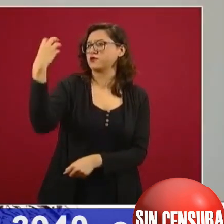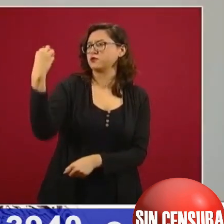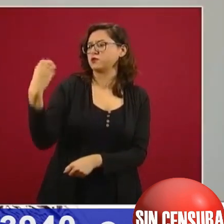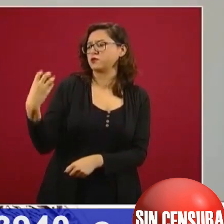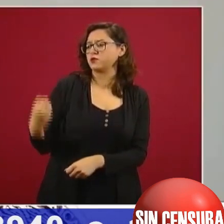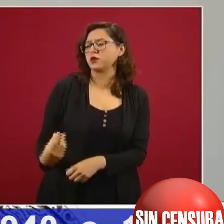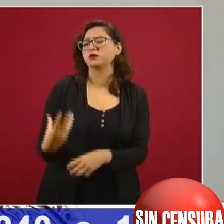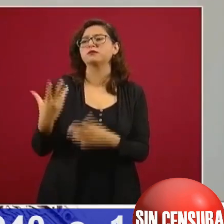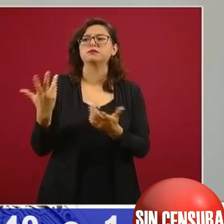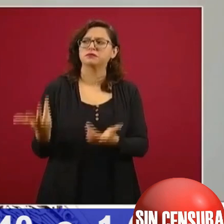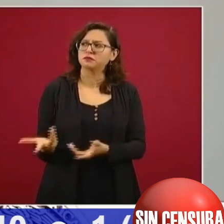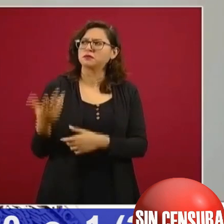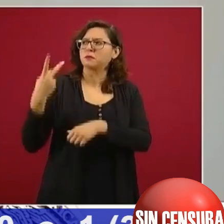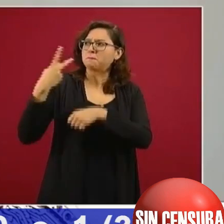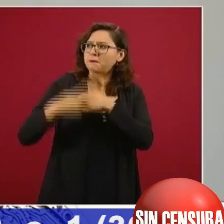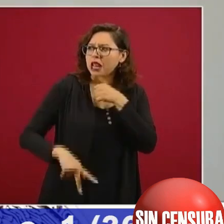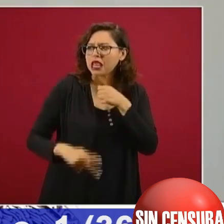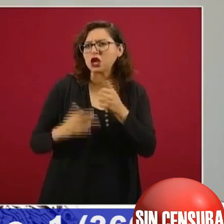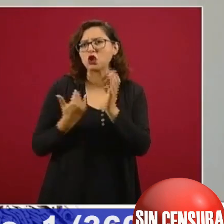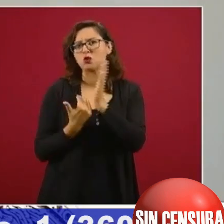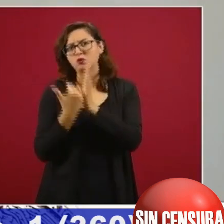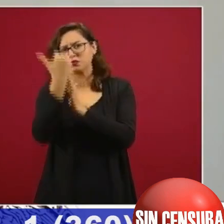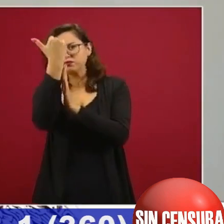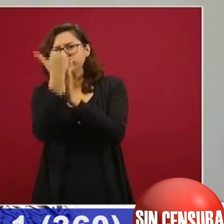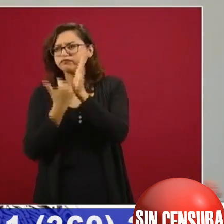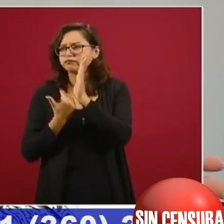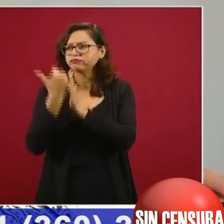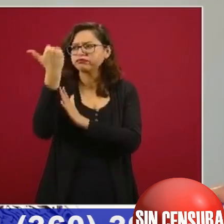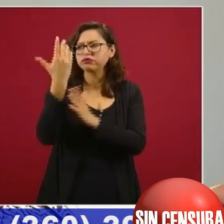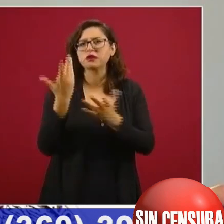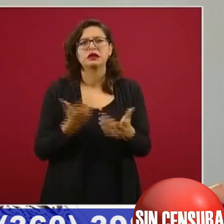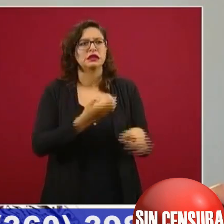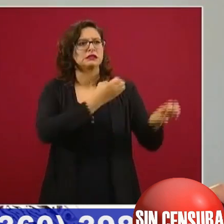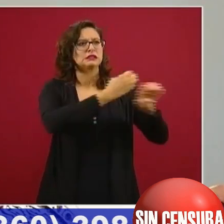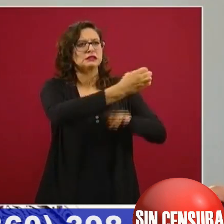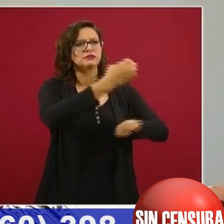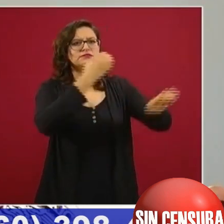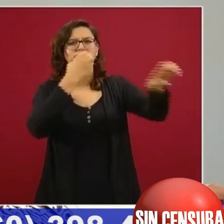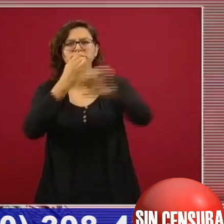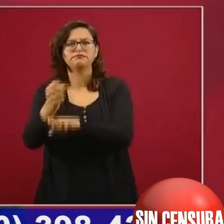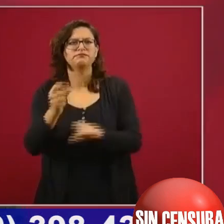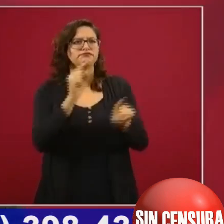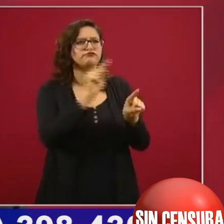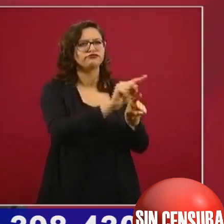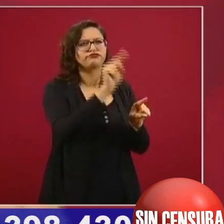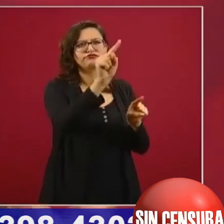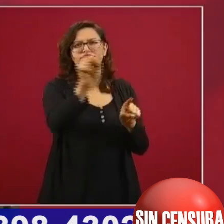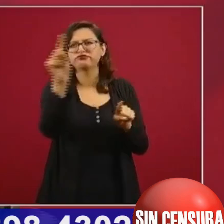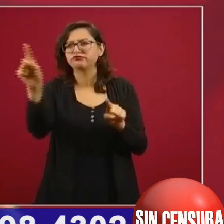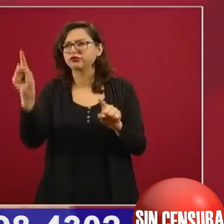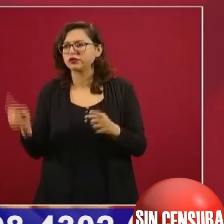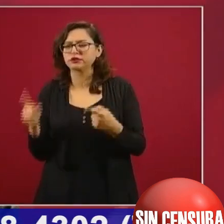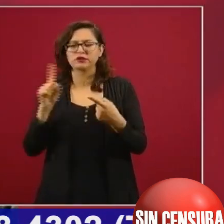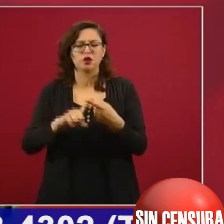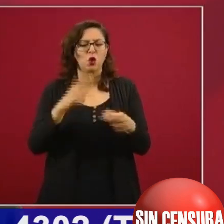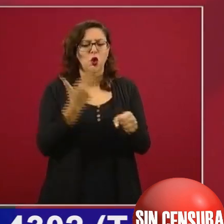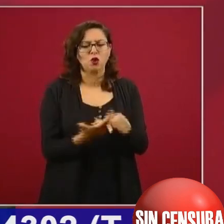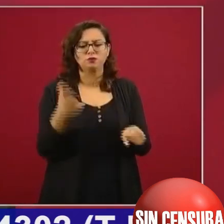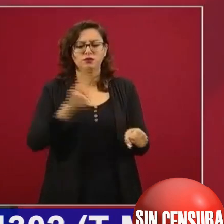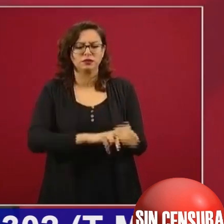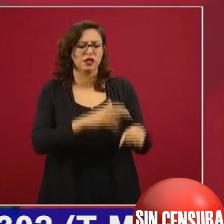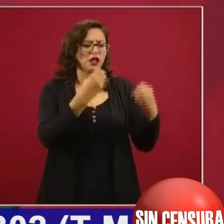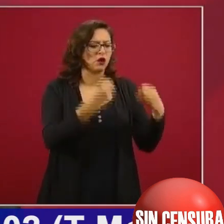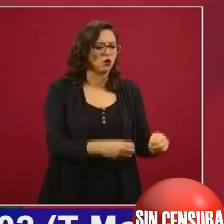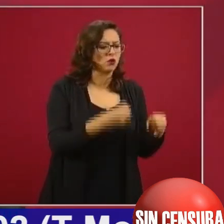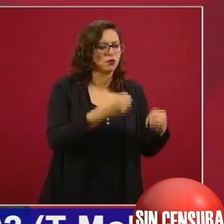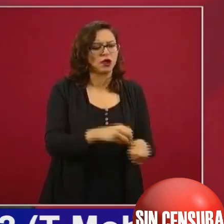federativas nos va mostrando cuál es la situación que se enfrenta en cuanto a la ocupación hospitalaria, la disponibilidad